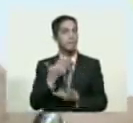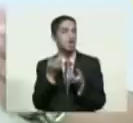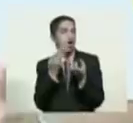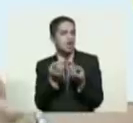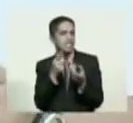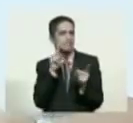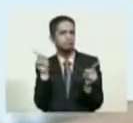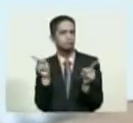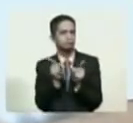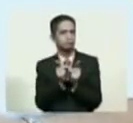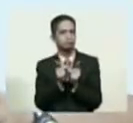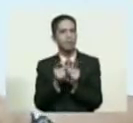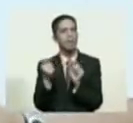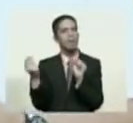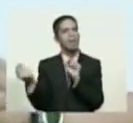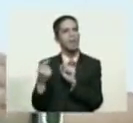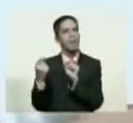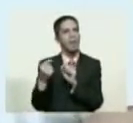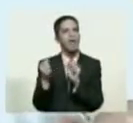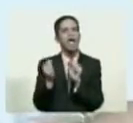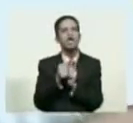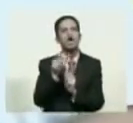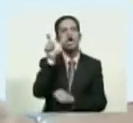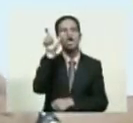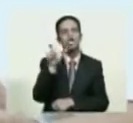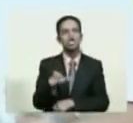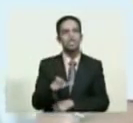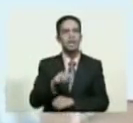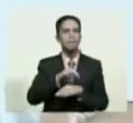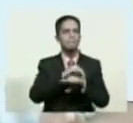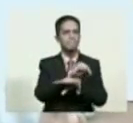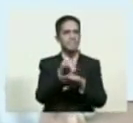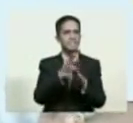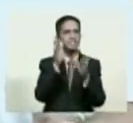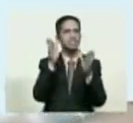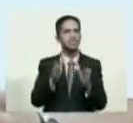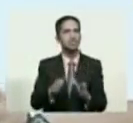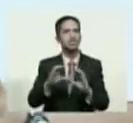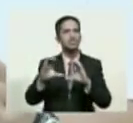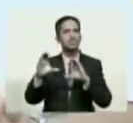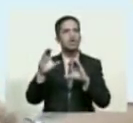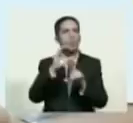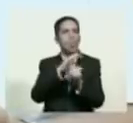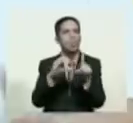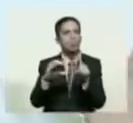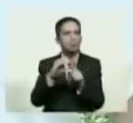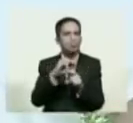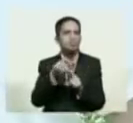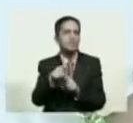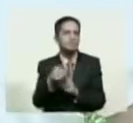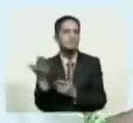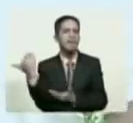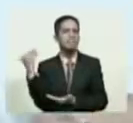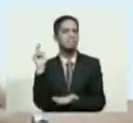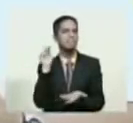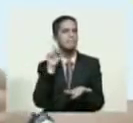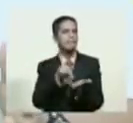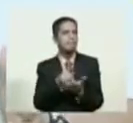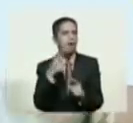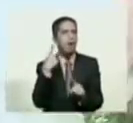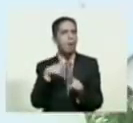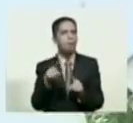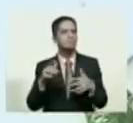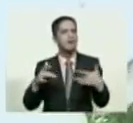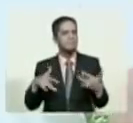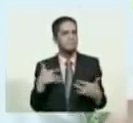la conversación que tuvimos con Ernesto Villegas, ministro del Poder Popular para la Cultura, quien ha participado en otras actividades que no